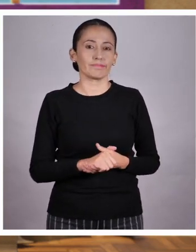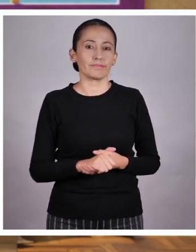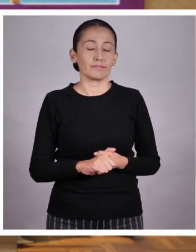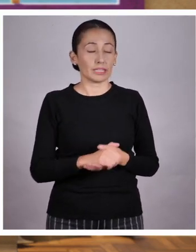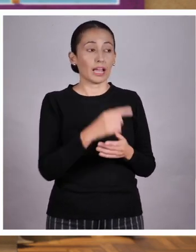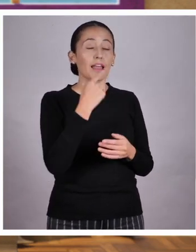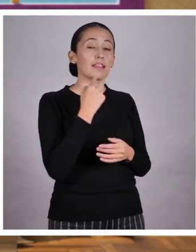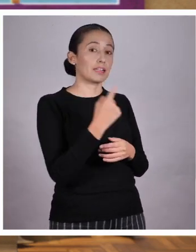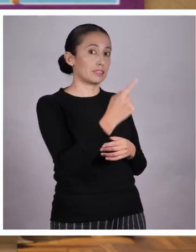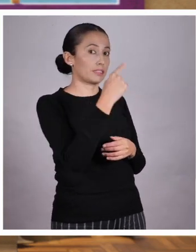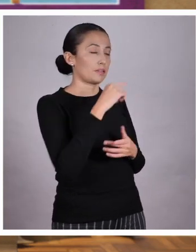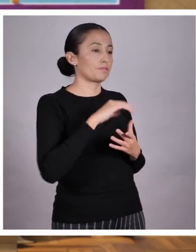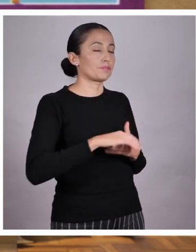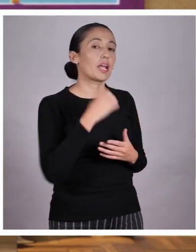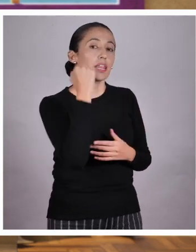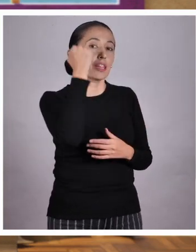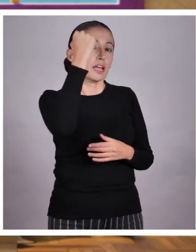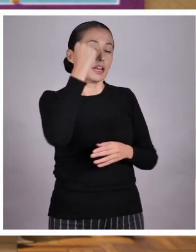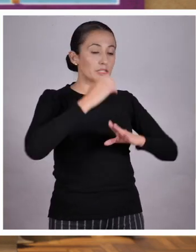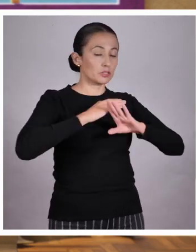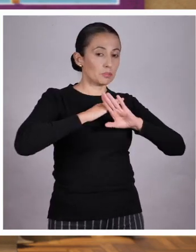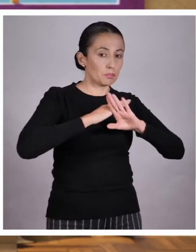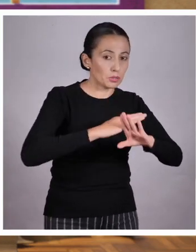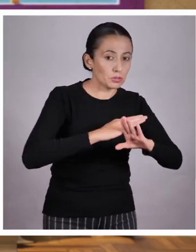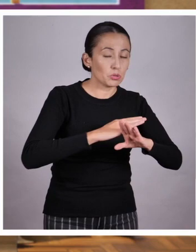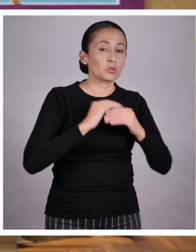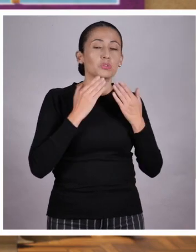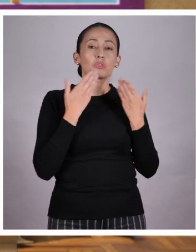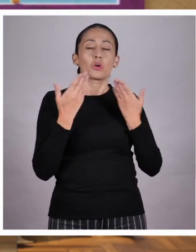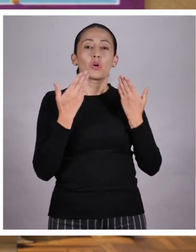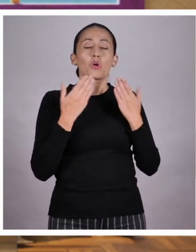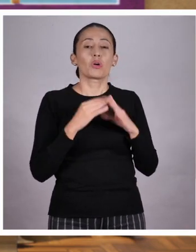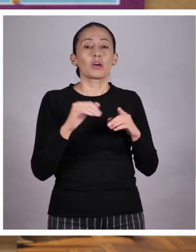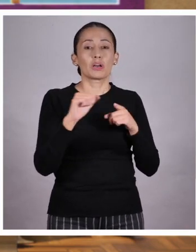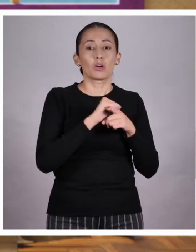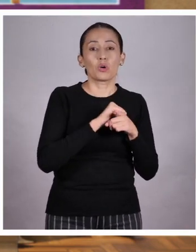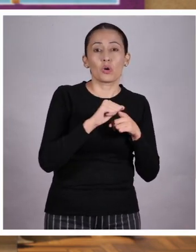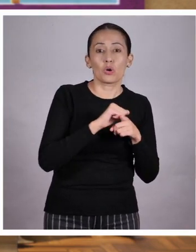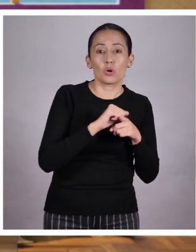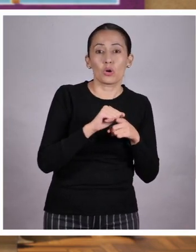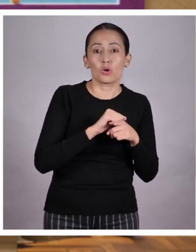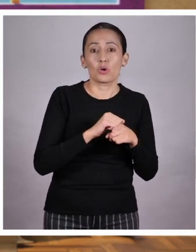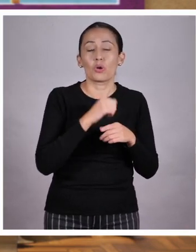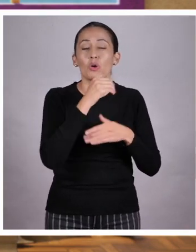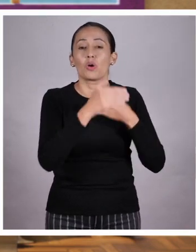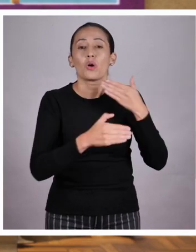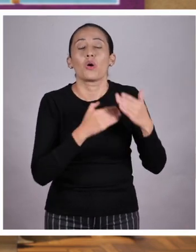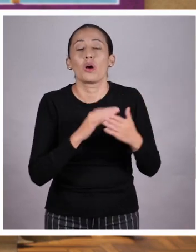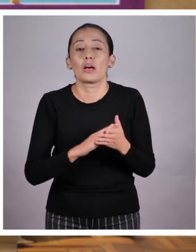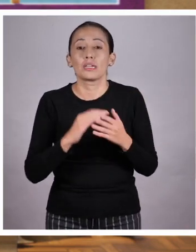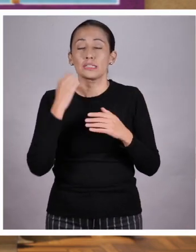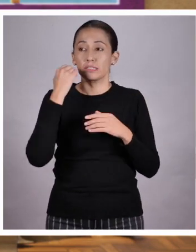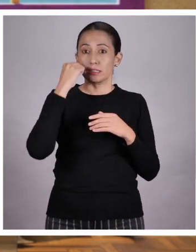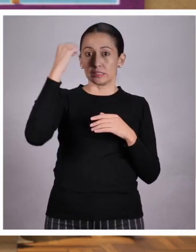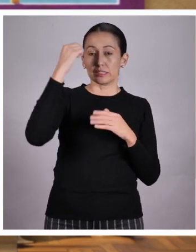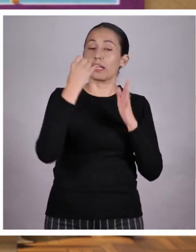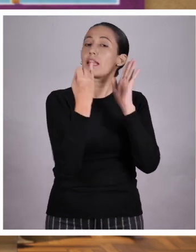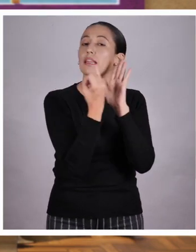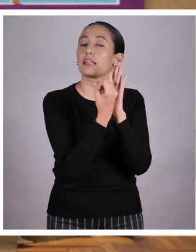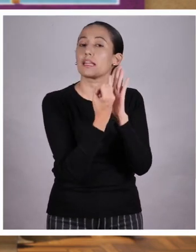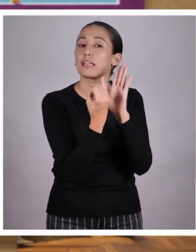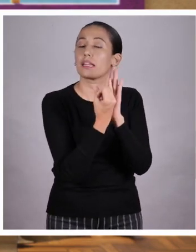Dice así. Derecho a la protección consular, es decir, el adecuado ejercicio de sus derechos y obligaciones. Derecho a la